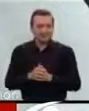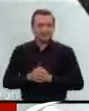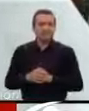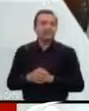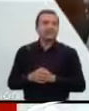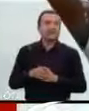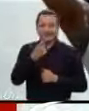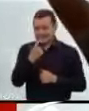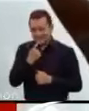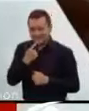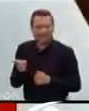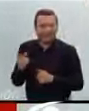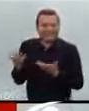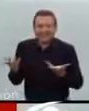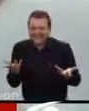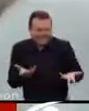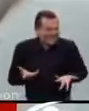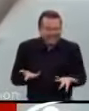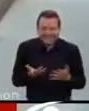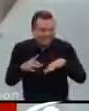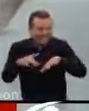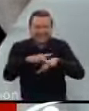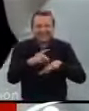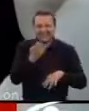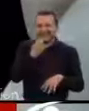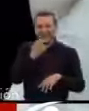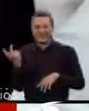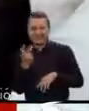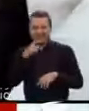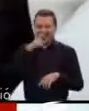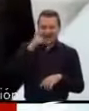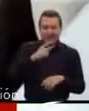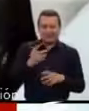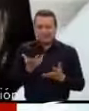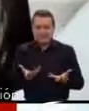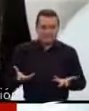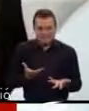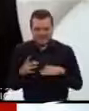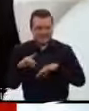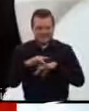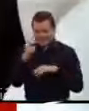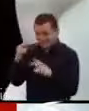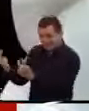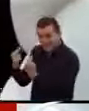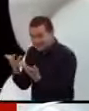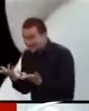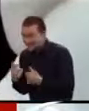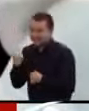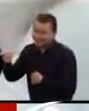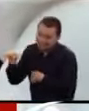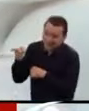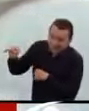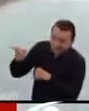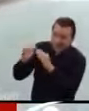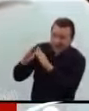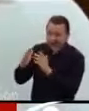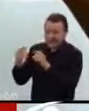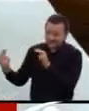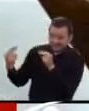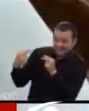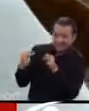atípica. Pero sé que ustedes están acompañándonos y les agradecemos de corazón, pues